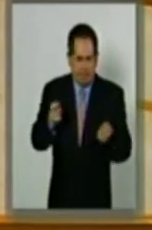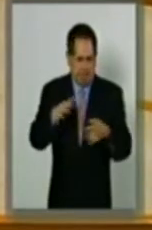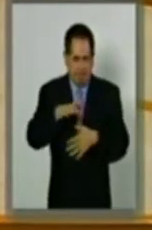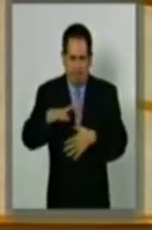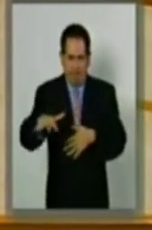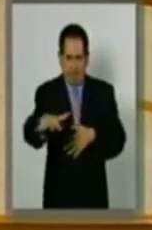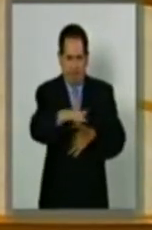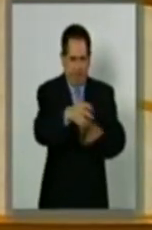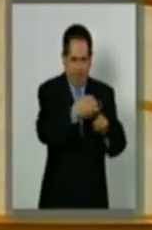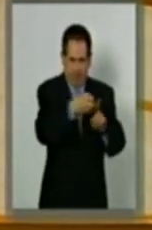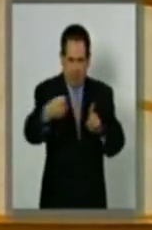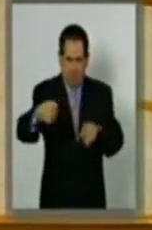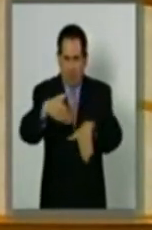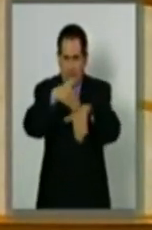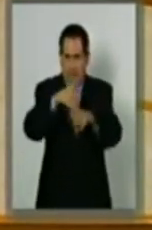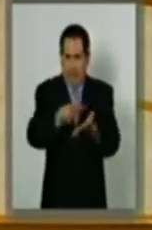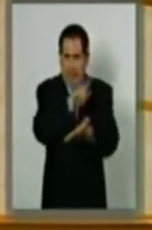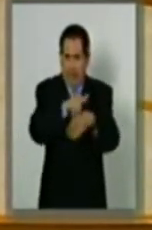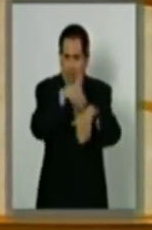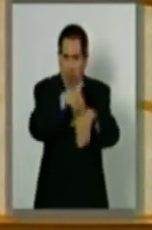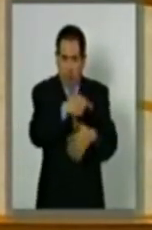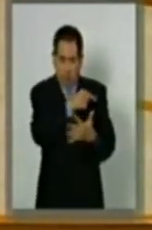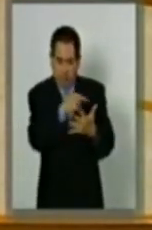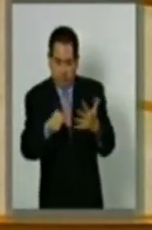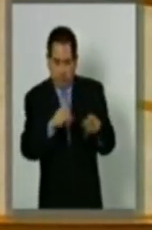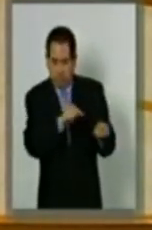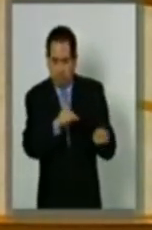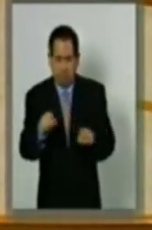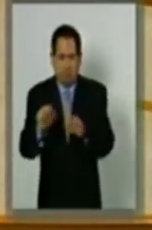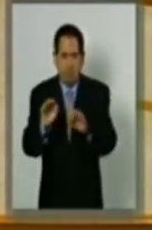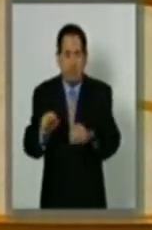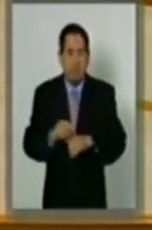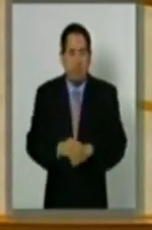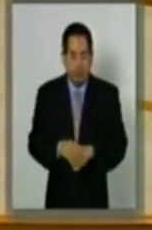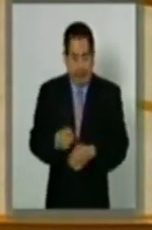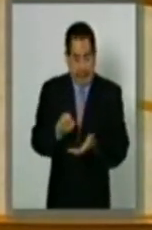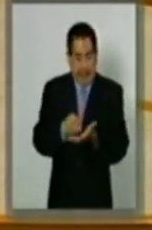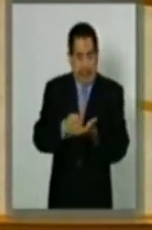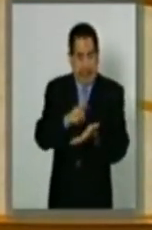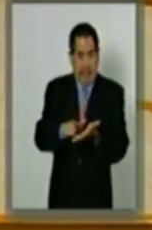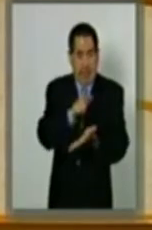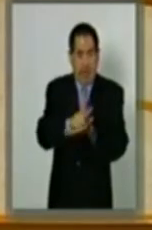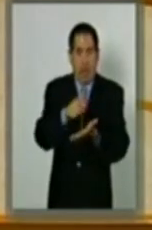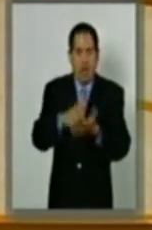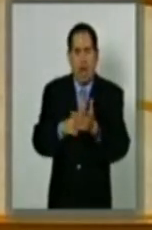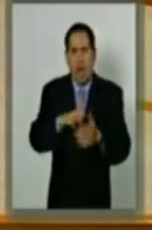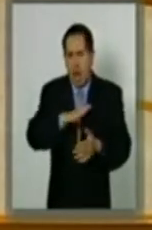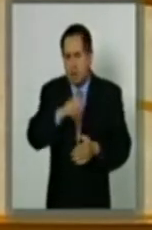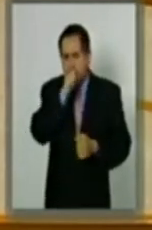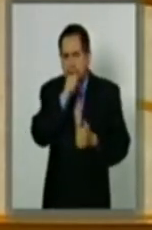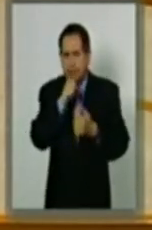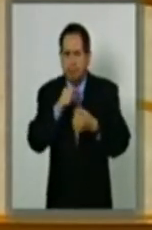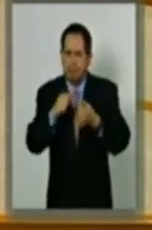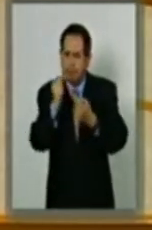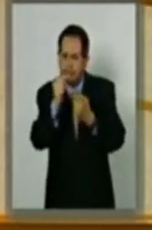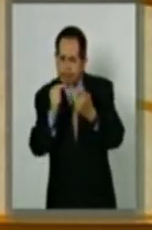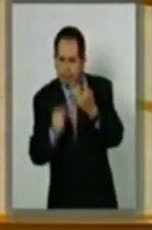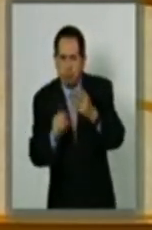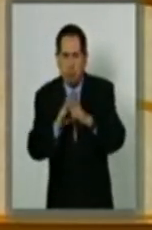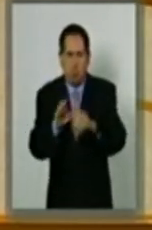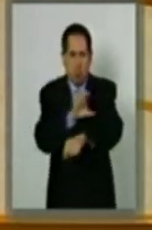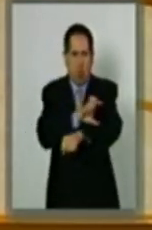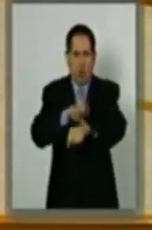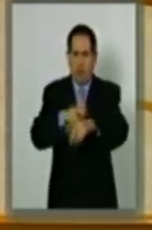mantenimiento del orden constitucional. Esta ley contempla bases y procedimientos y modalidades de